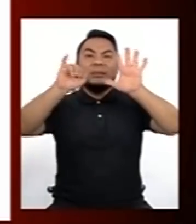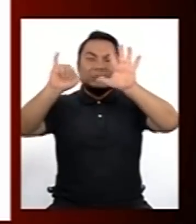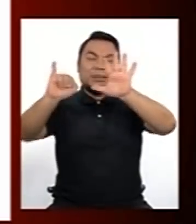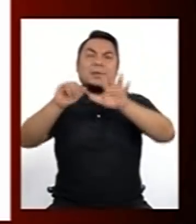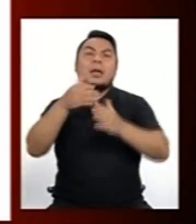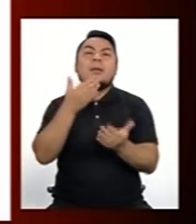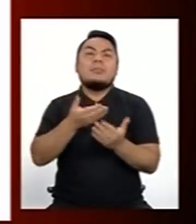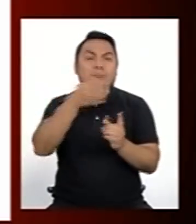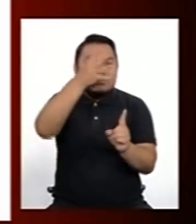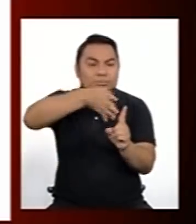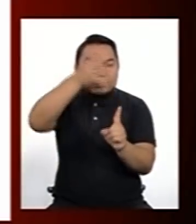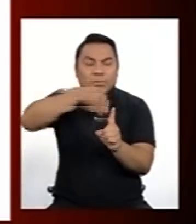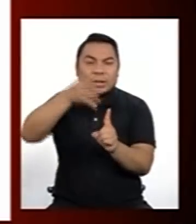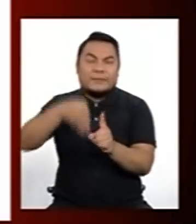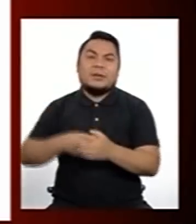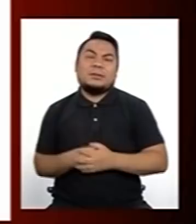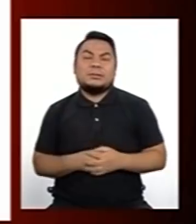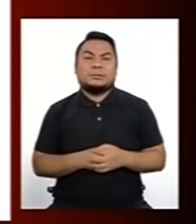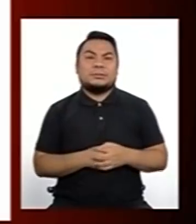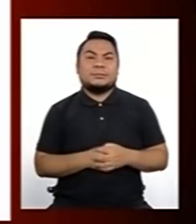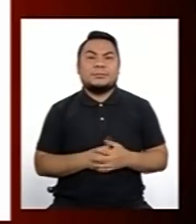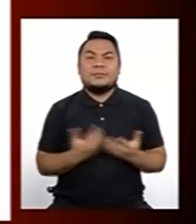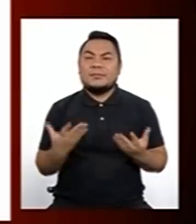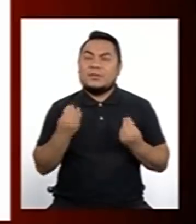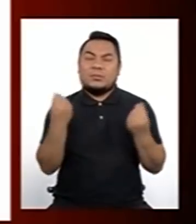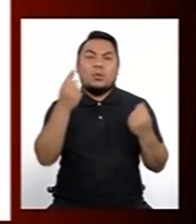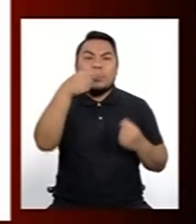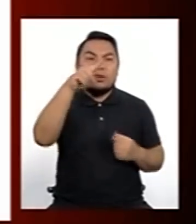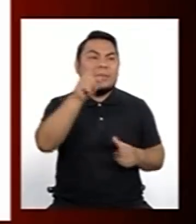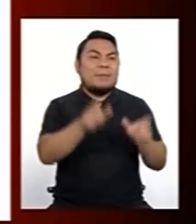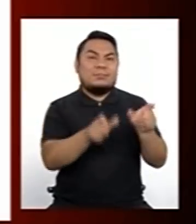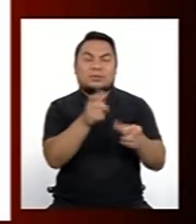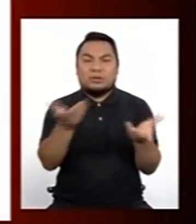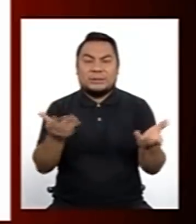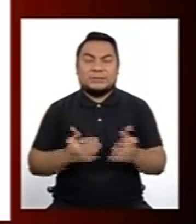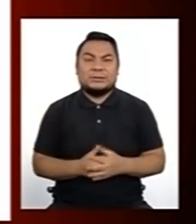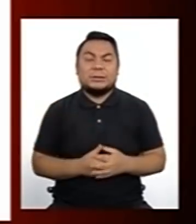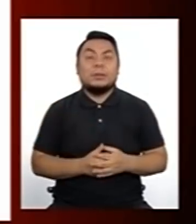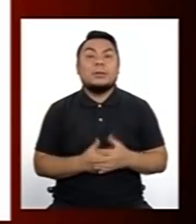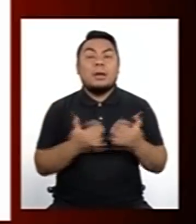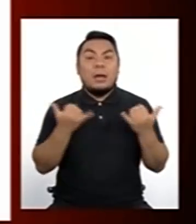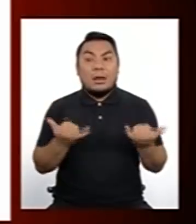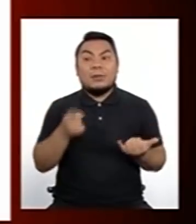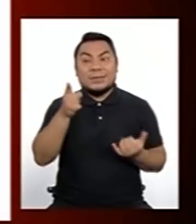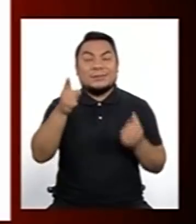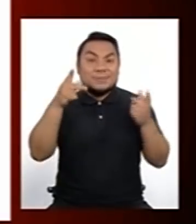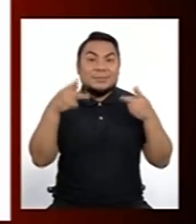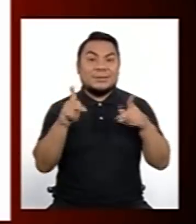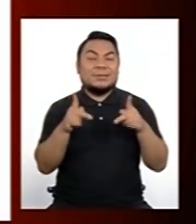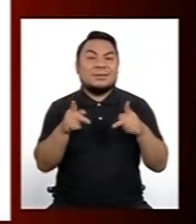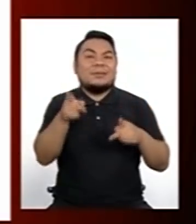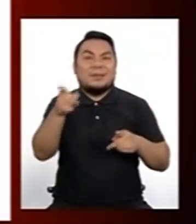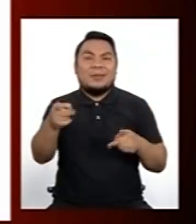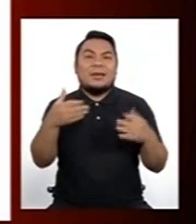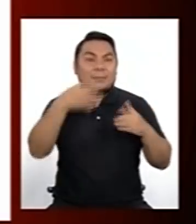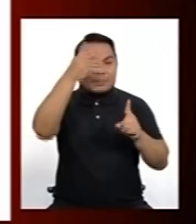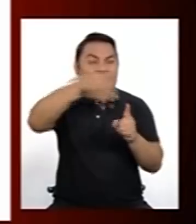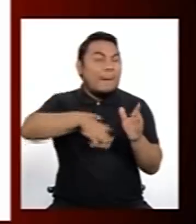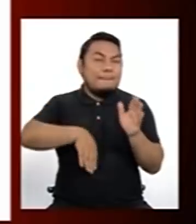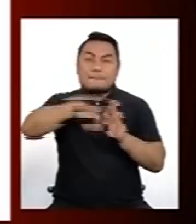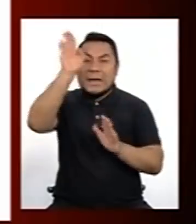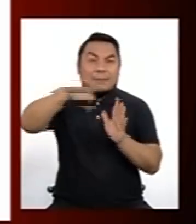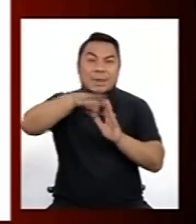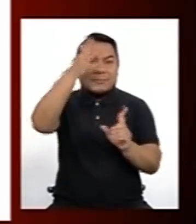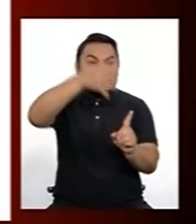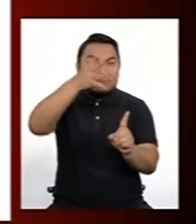7.266 pruebas por millón de habitantes. Y lo que nos ha permitido tener